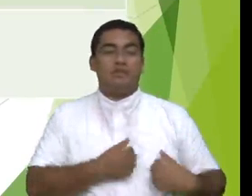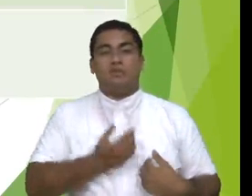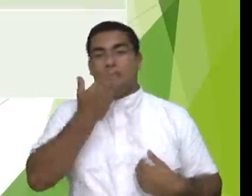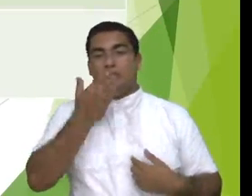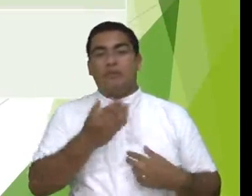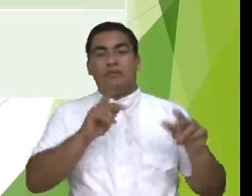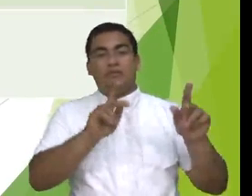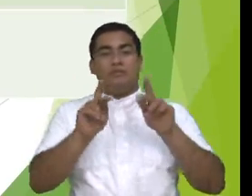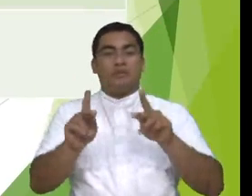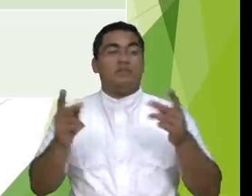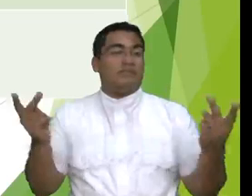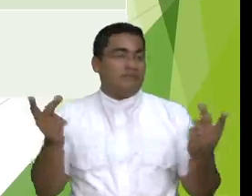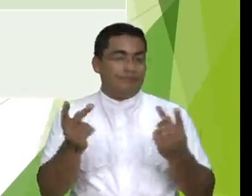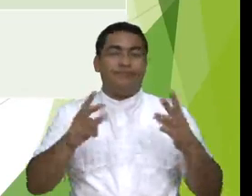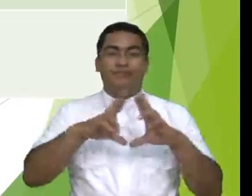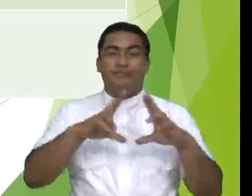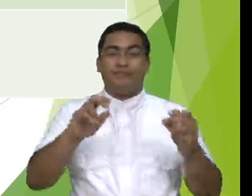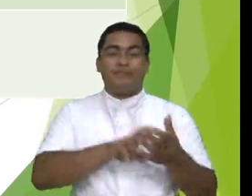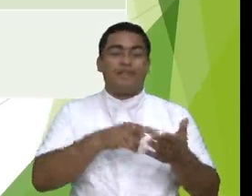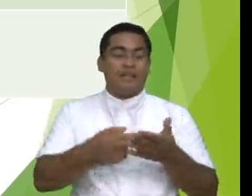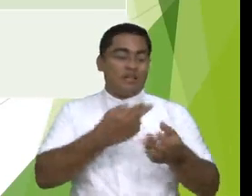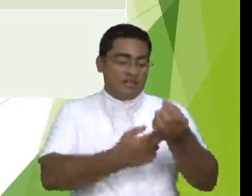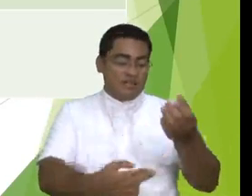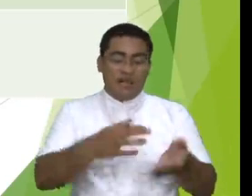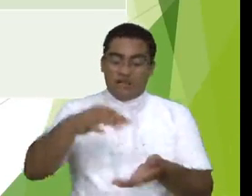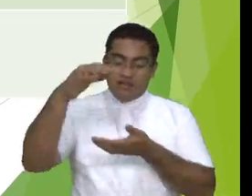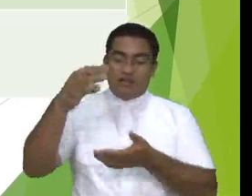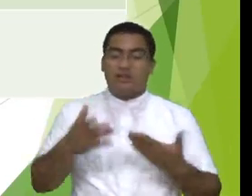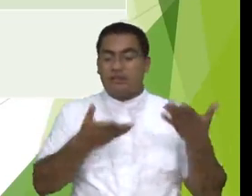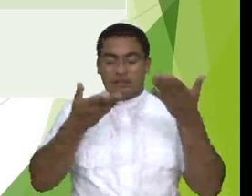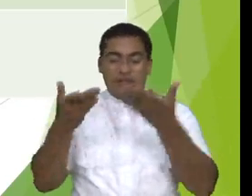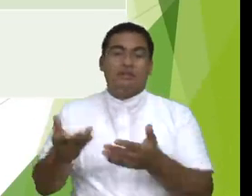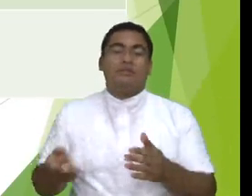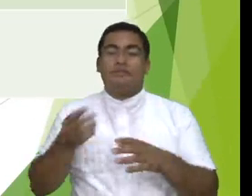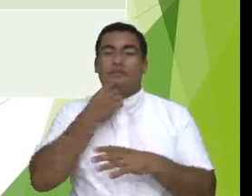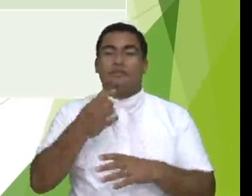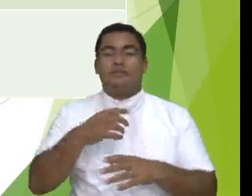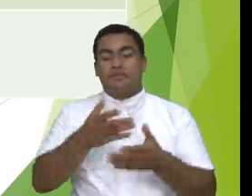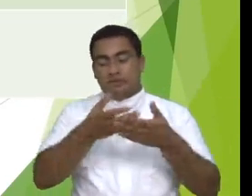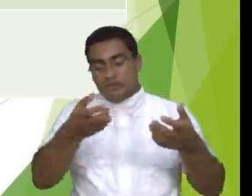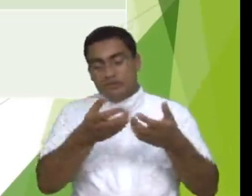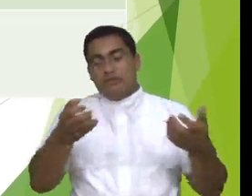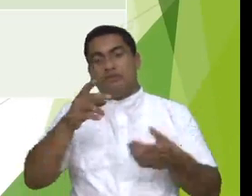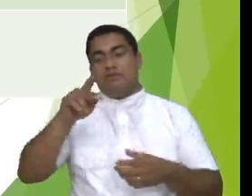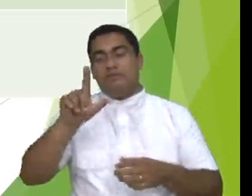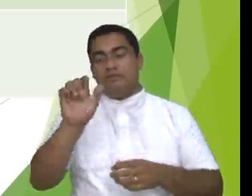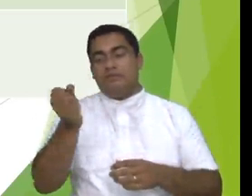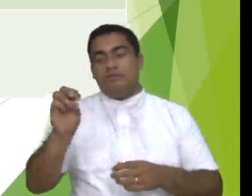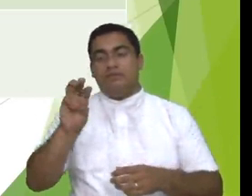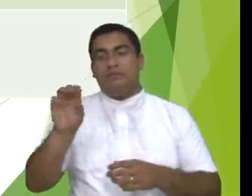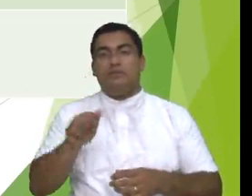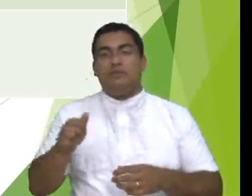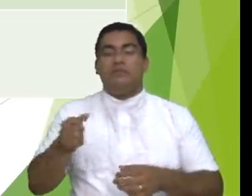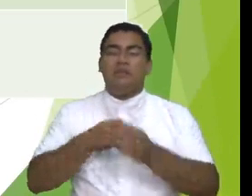miles y miles de donantes de sangre. Y de ahí sacamos el plasma y los crioprecipitados para tratar también la hemofilia. El año pasado produjimos